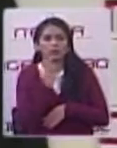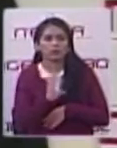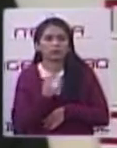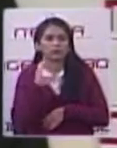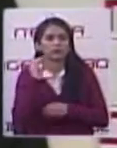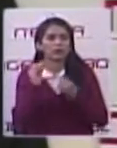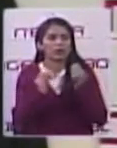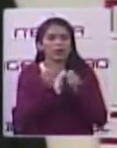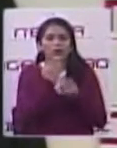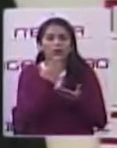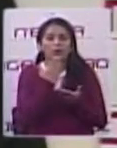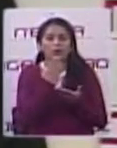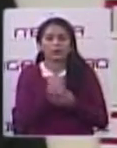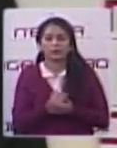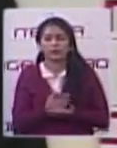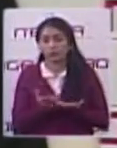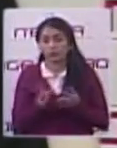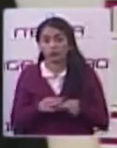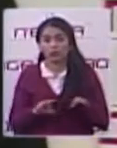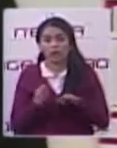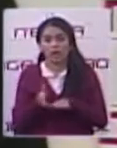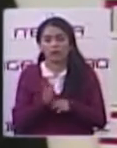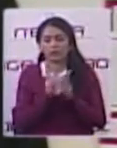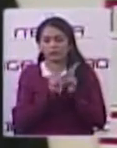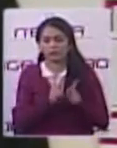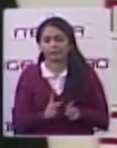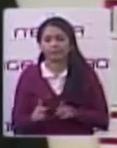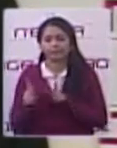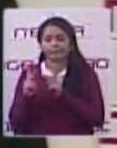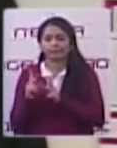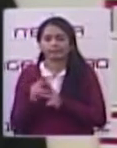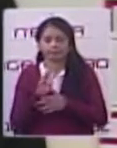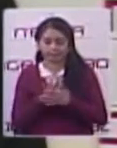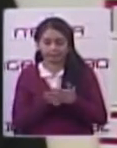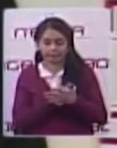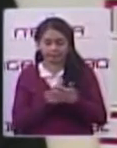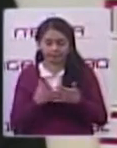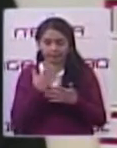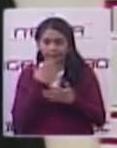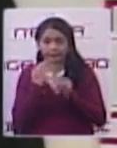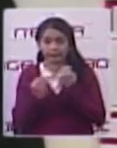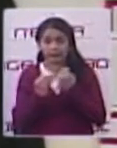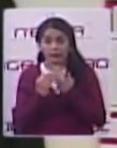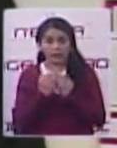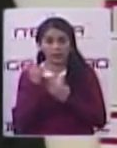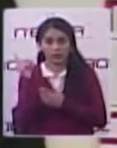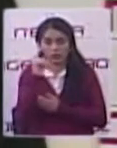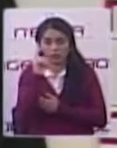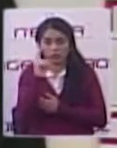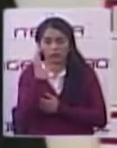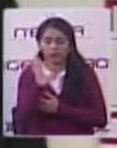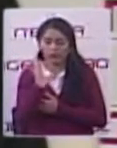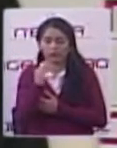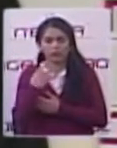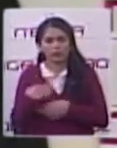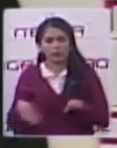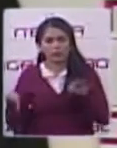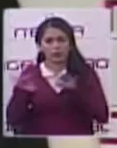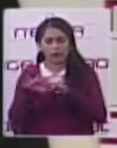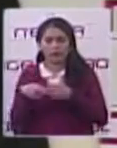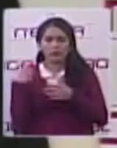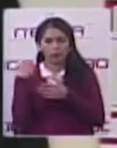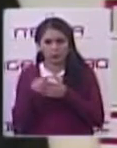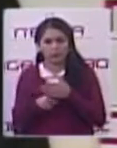Planificación, absolutamente planificación. Es el saber que no es fácil, pero definitivamente es muy posible. O sea, en términos de